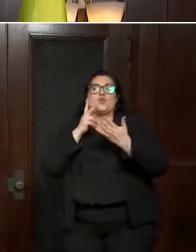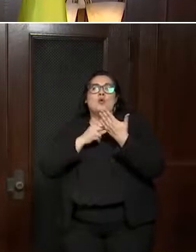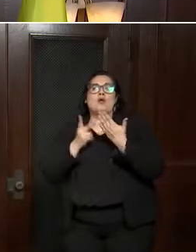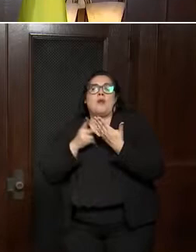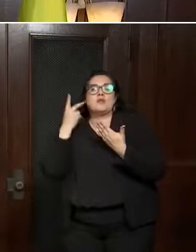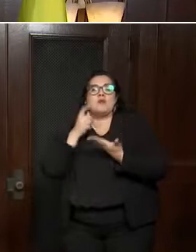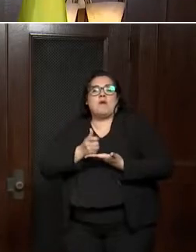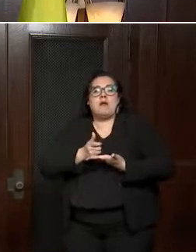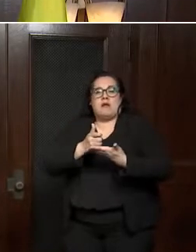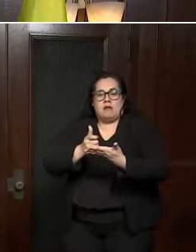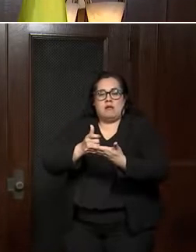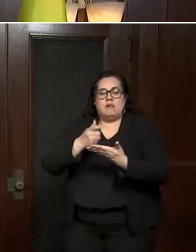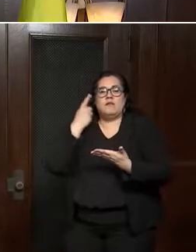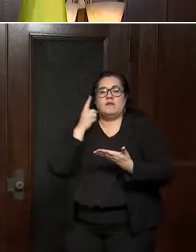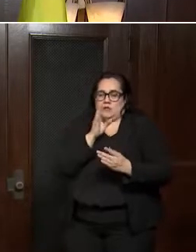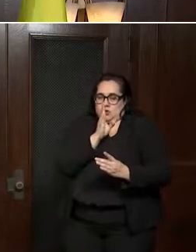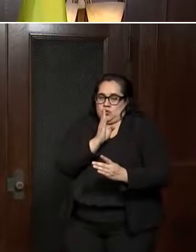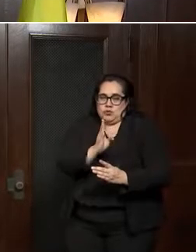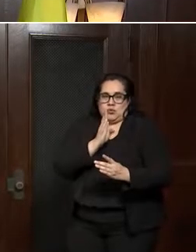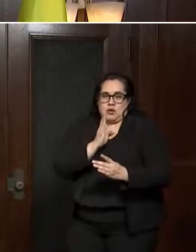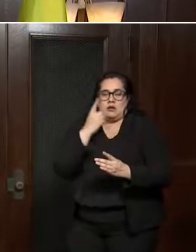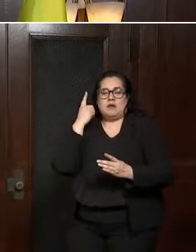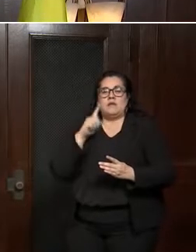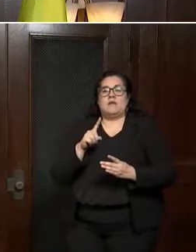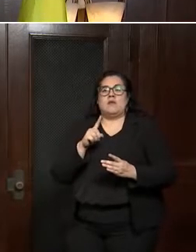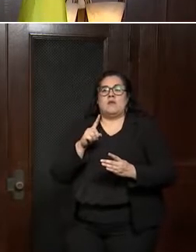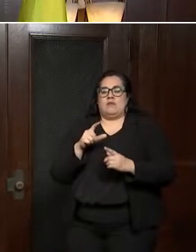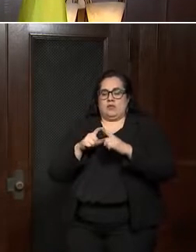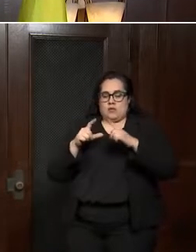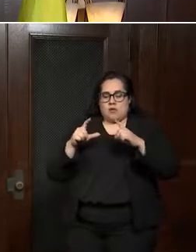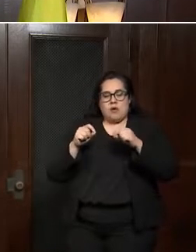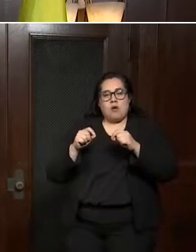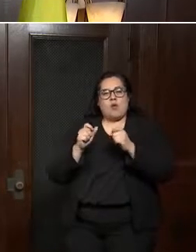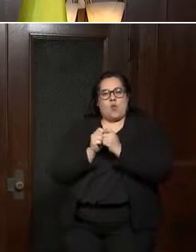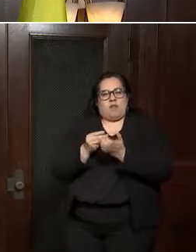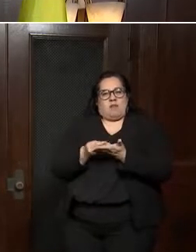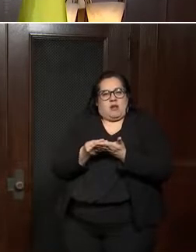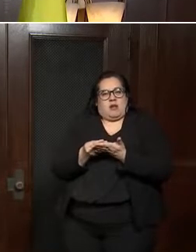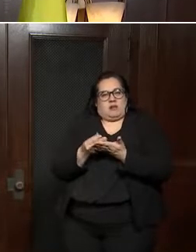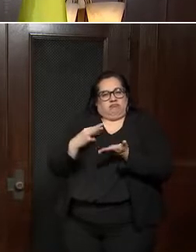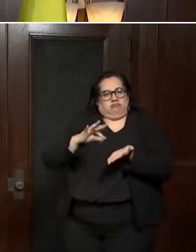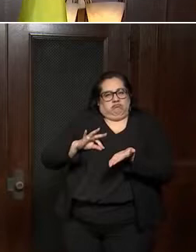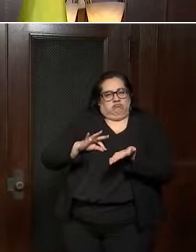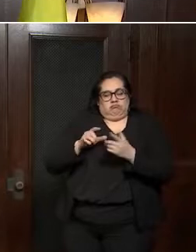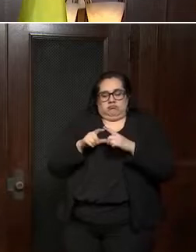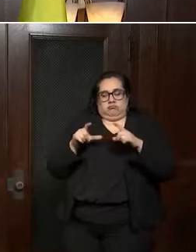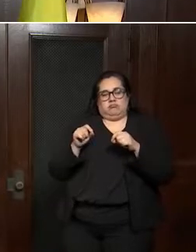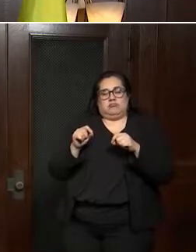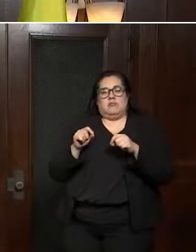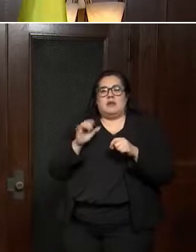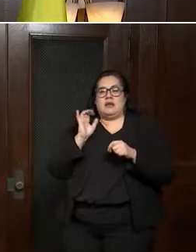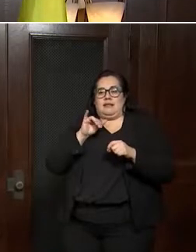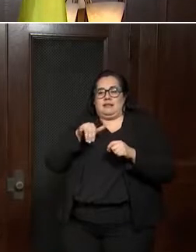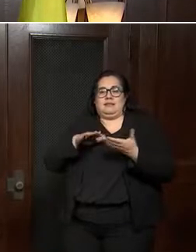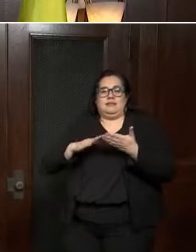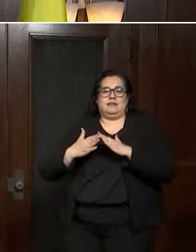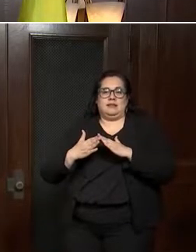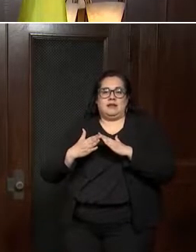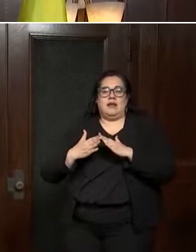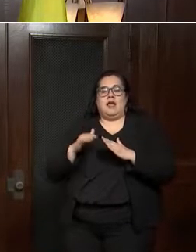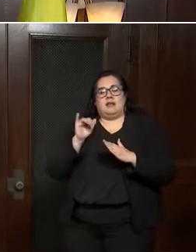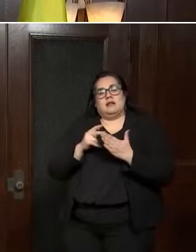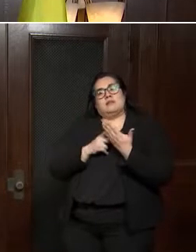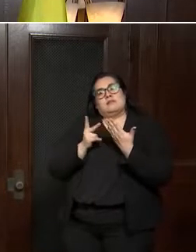para asistencia directa en tarjetas con dinero en esta ciudad, y